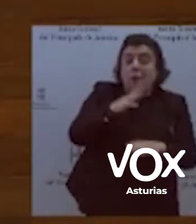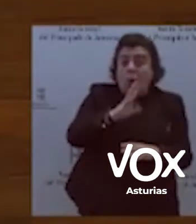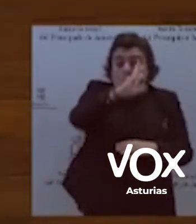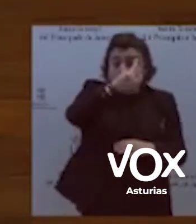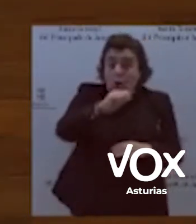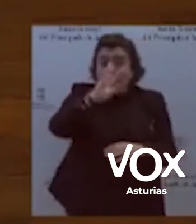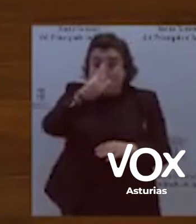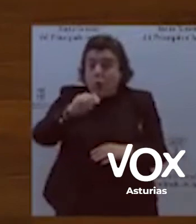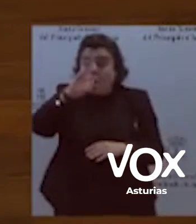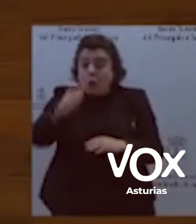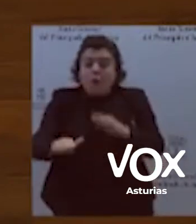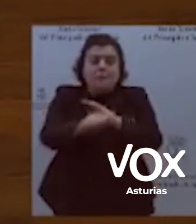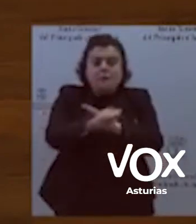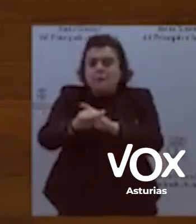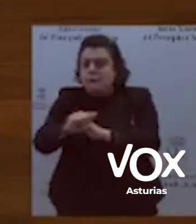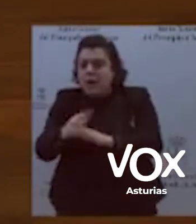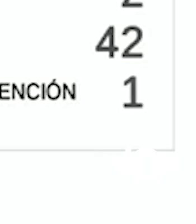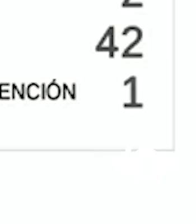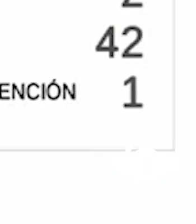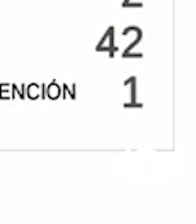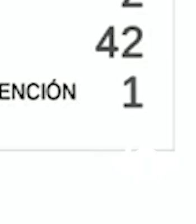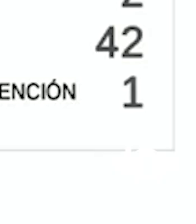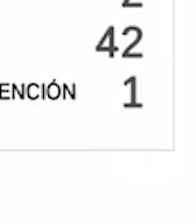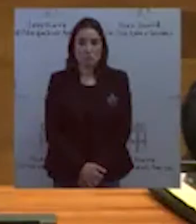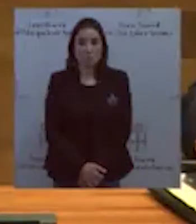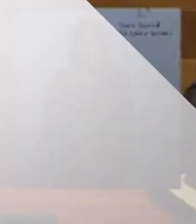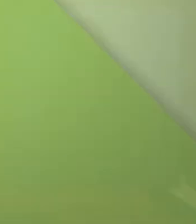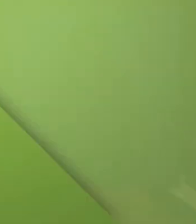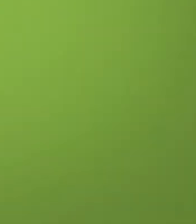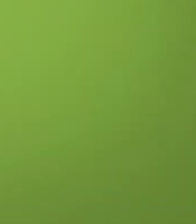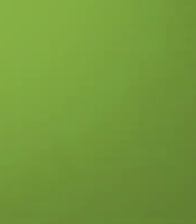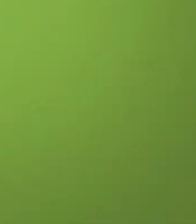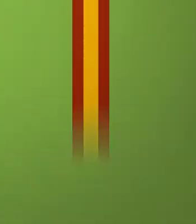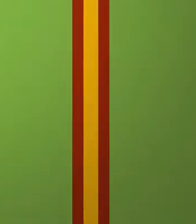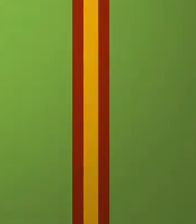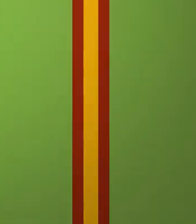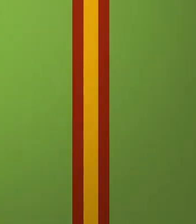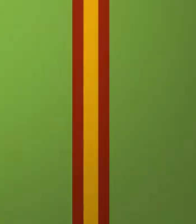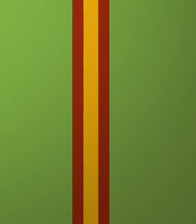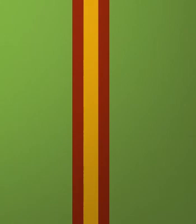apropiaciones indebidas están contrastados con datos. Por el resultado indicado queda rechazada.